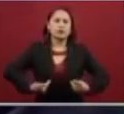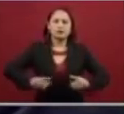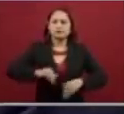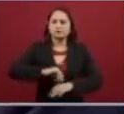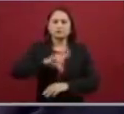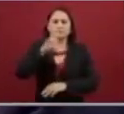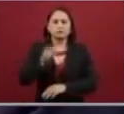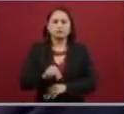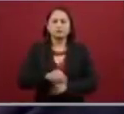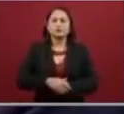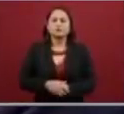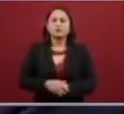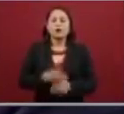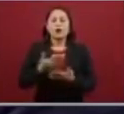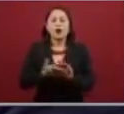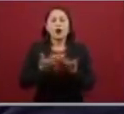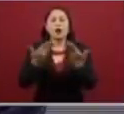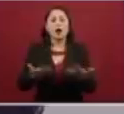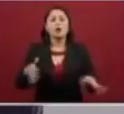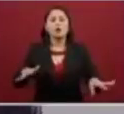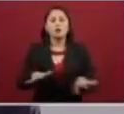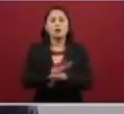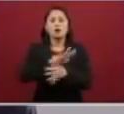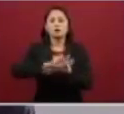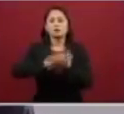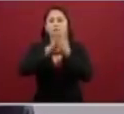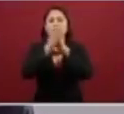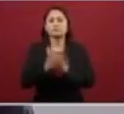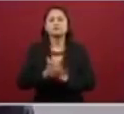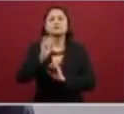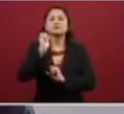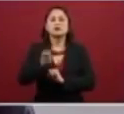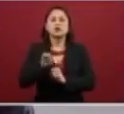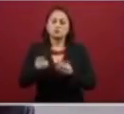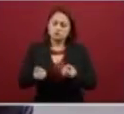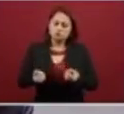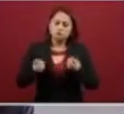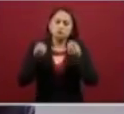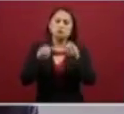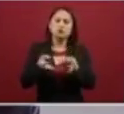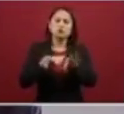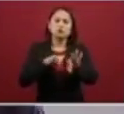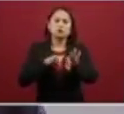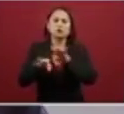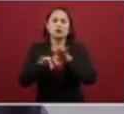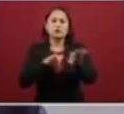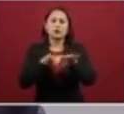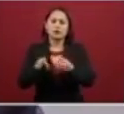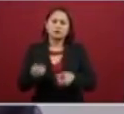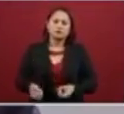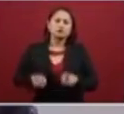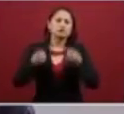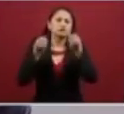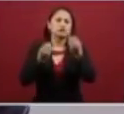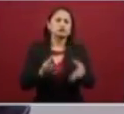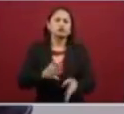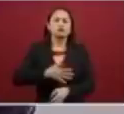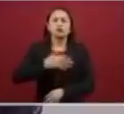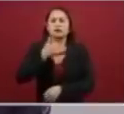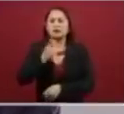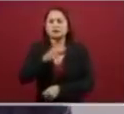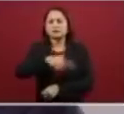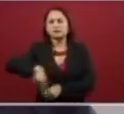En vez de ello, se garantiza trabajo y bienestar a los jóvenes,